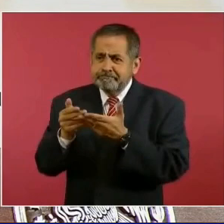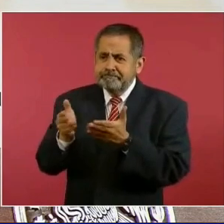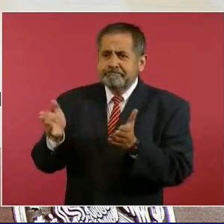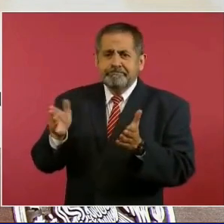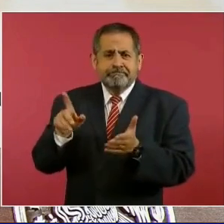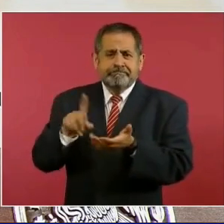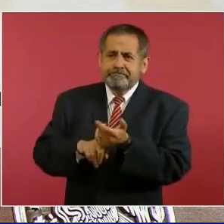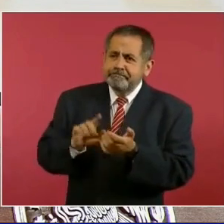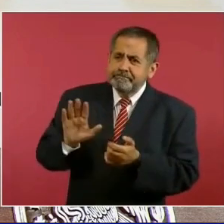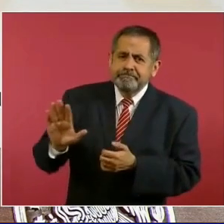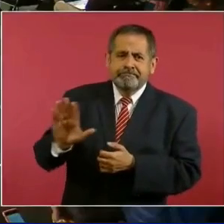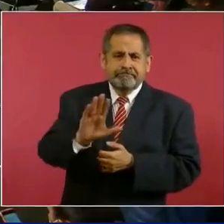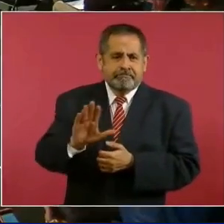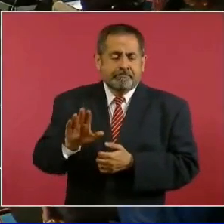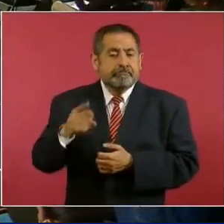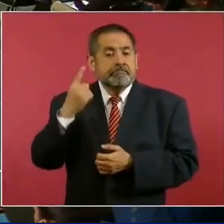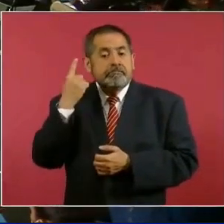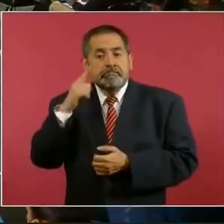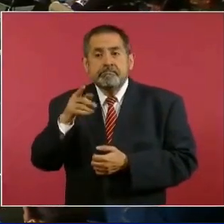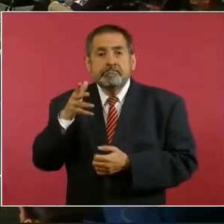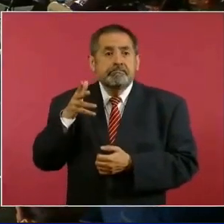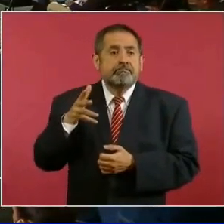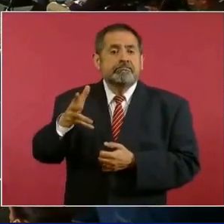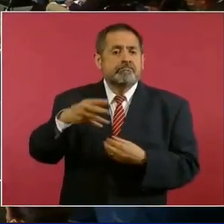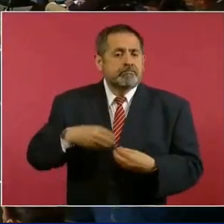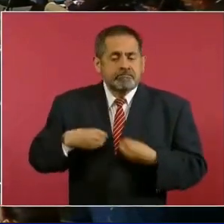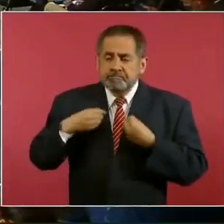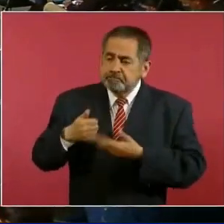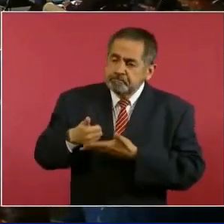que ayude a una vida mejor,